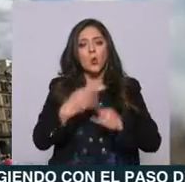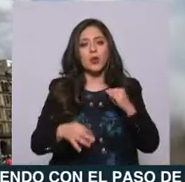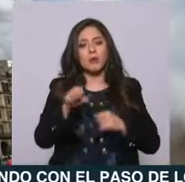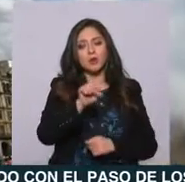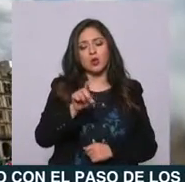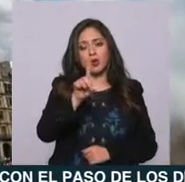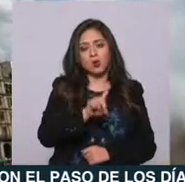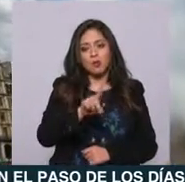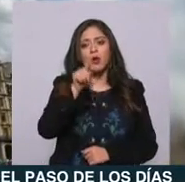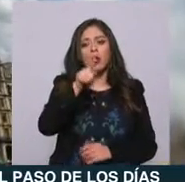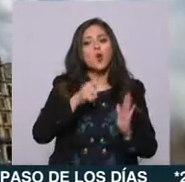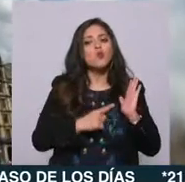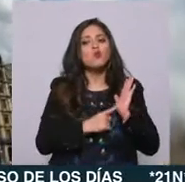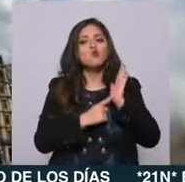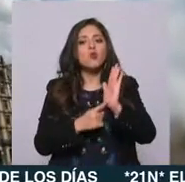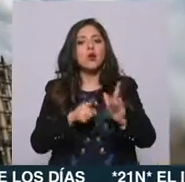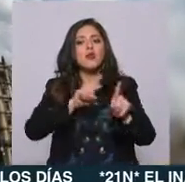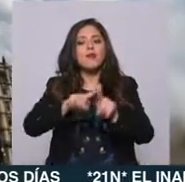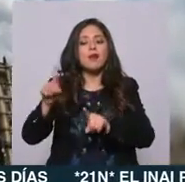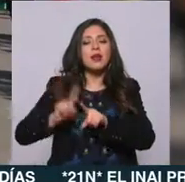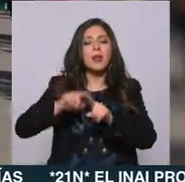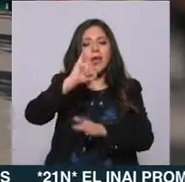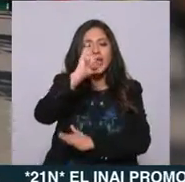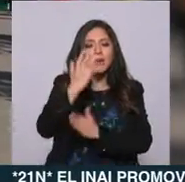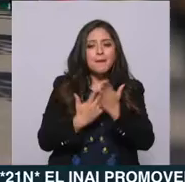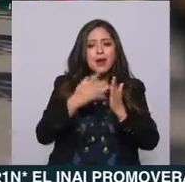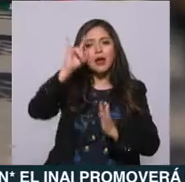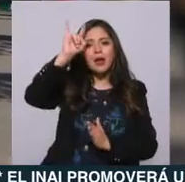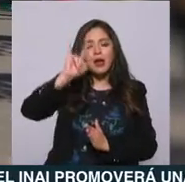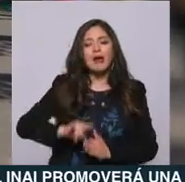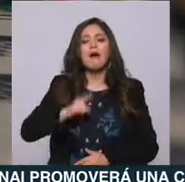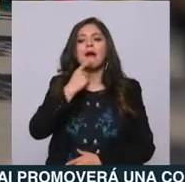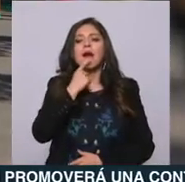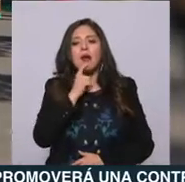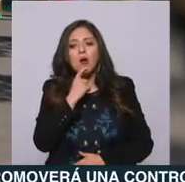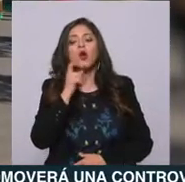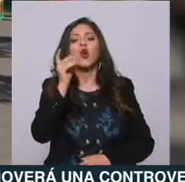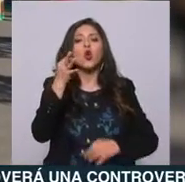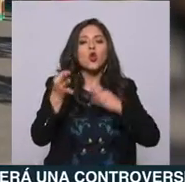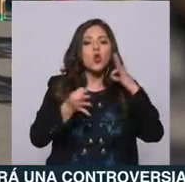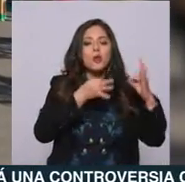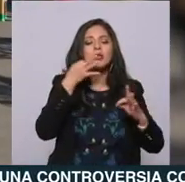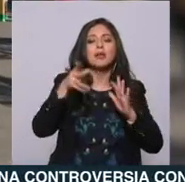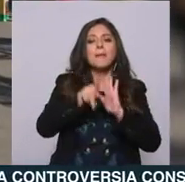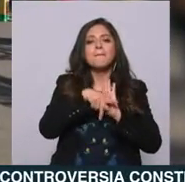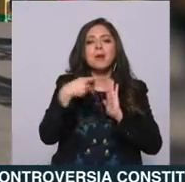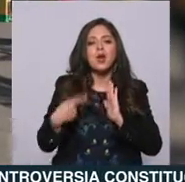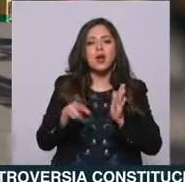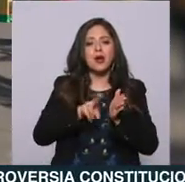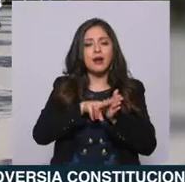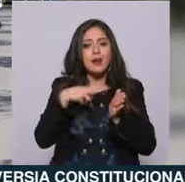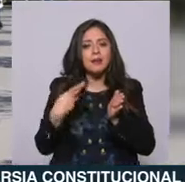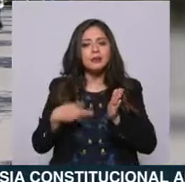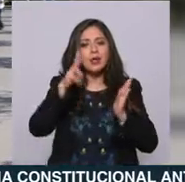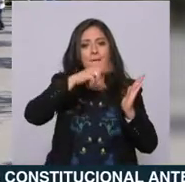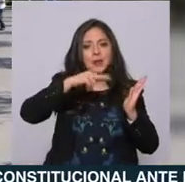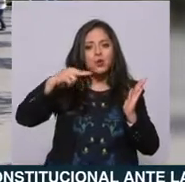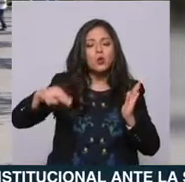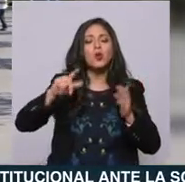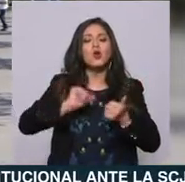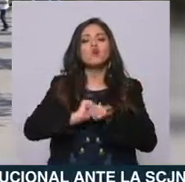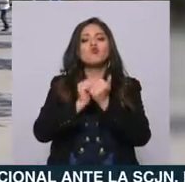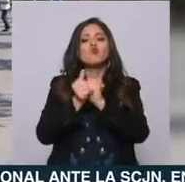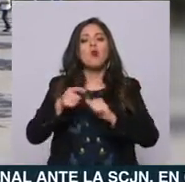La muestra está integrada por imágenes de carteles, caricaturas, noticias de periódicos, revistas y pinturas que relatan la lucha